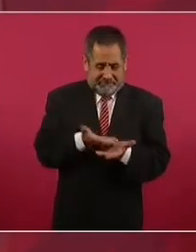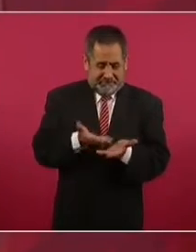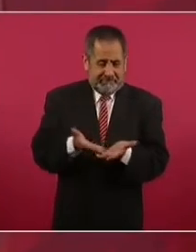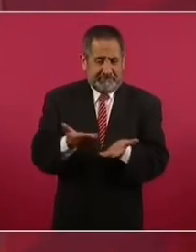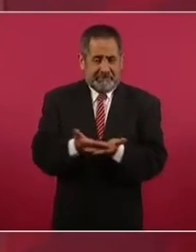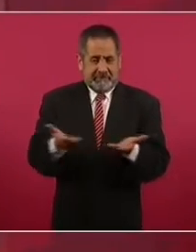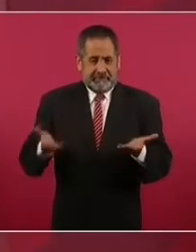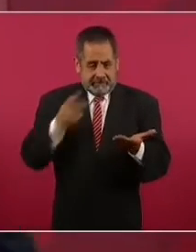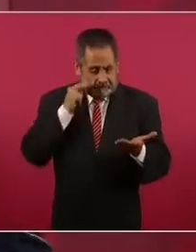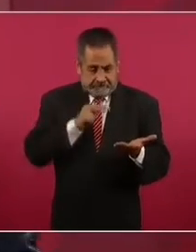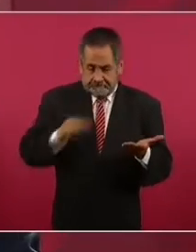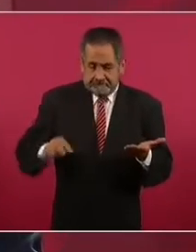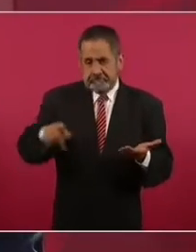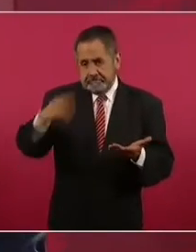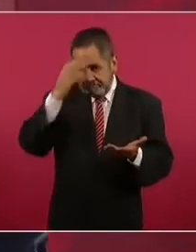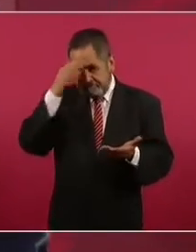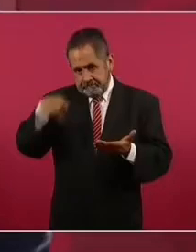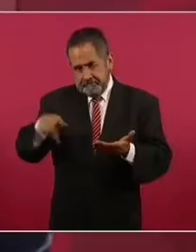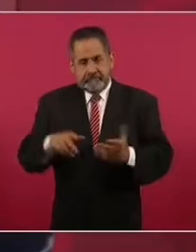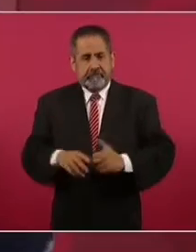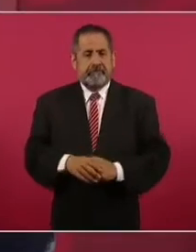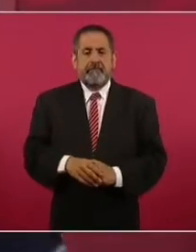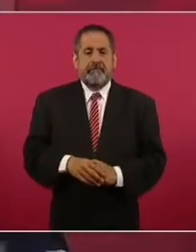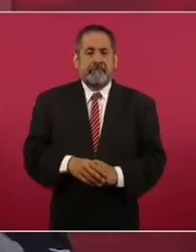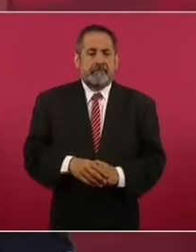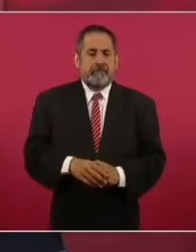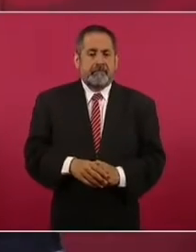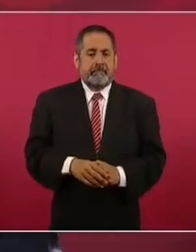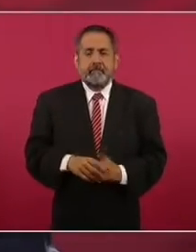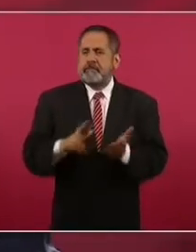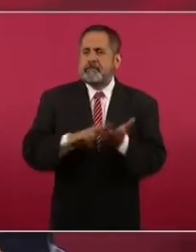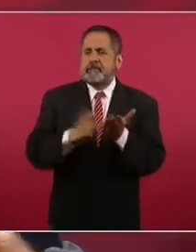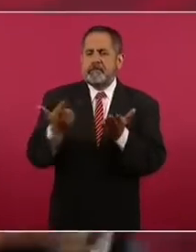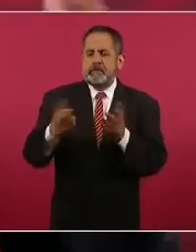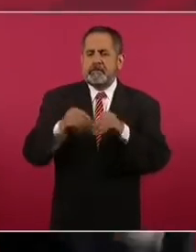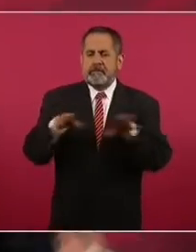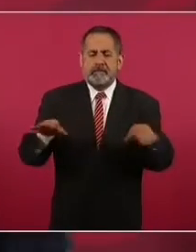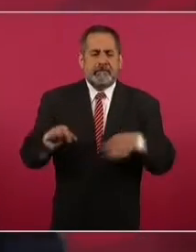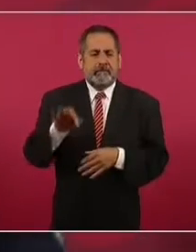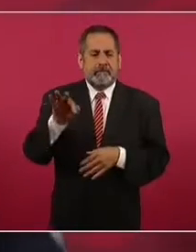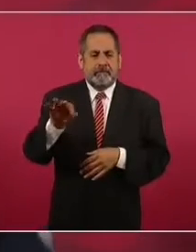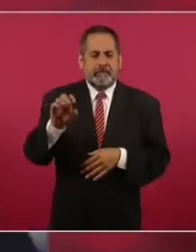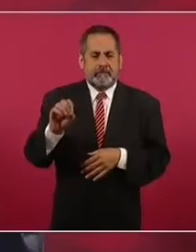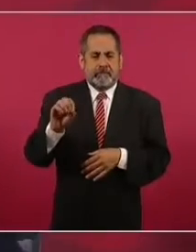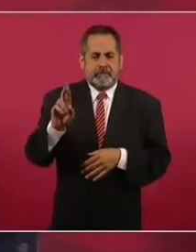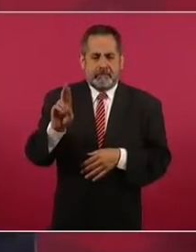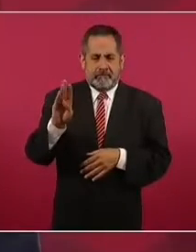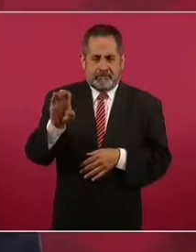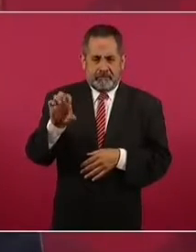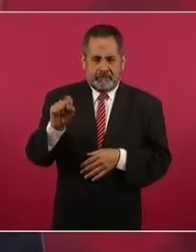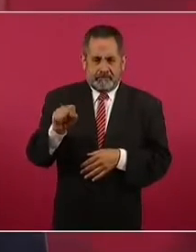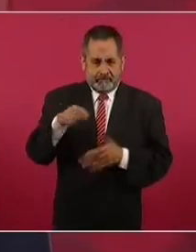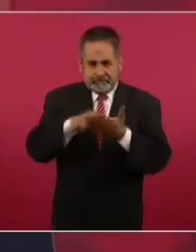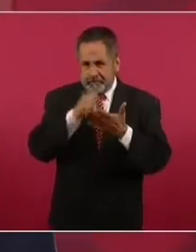Existen estos elementos. En la revista Forbes,